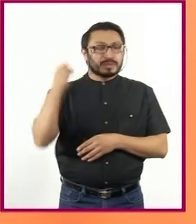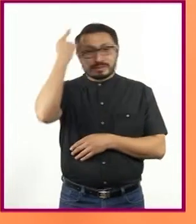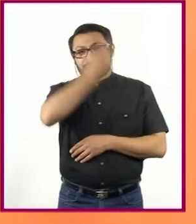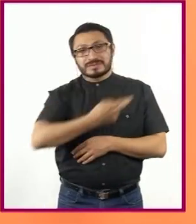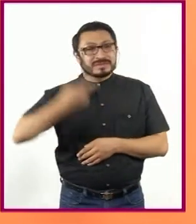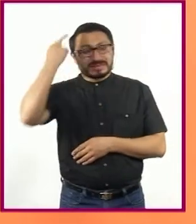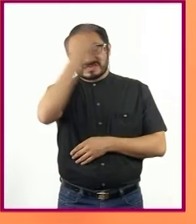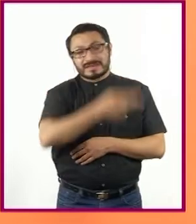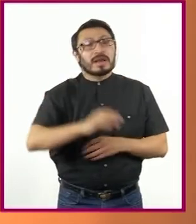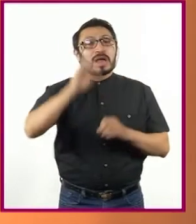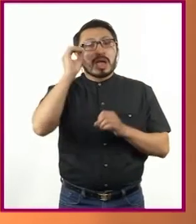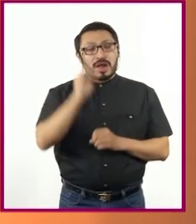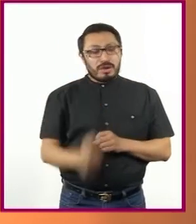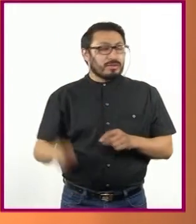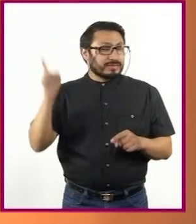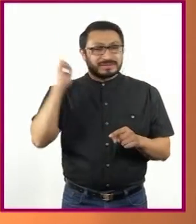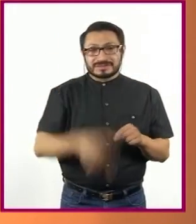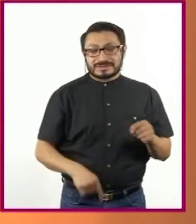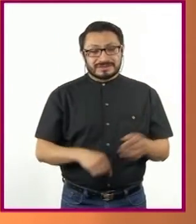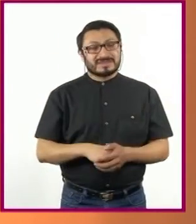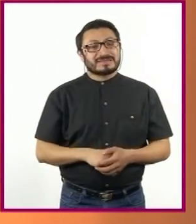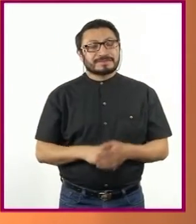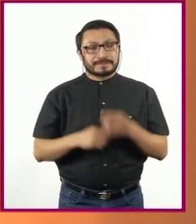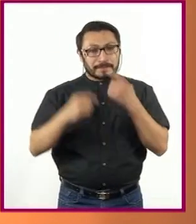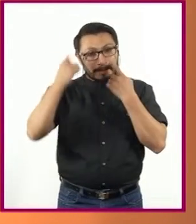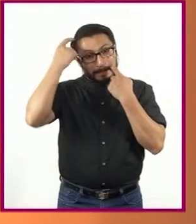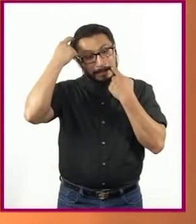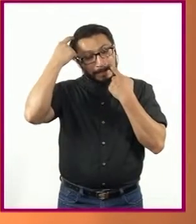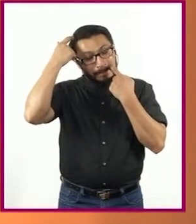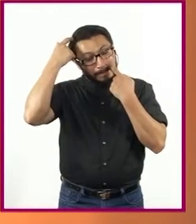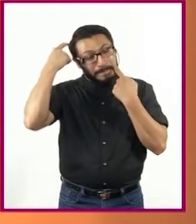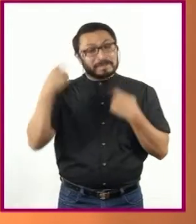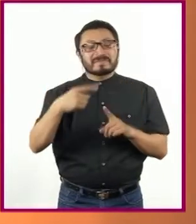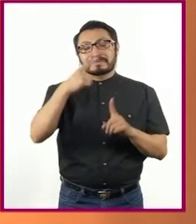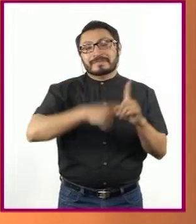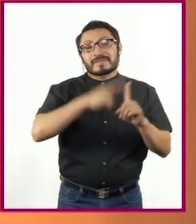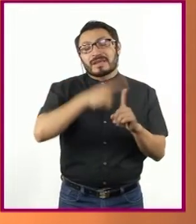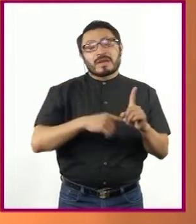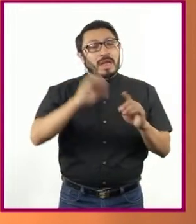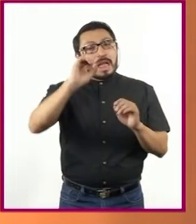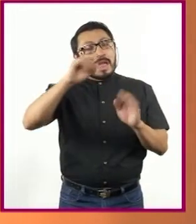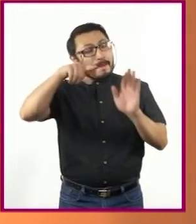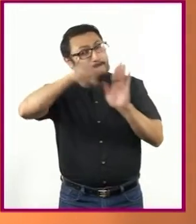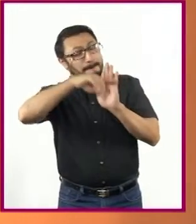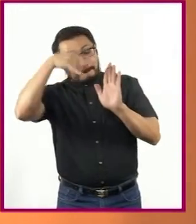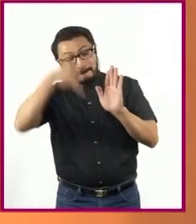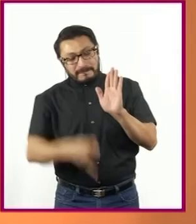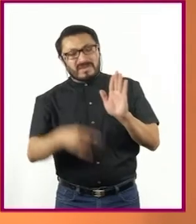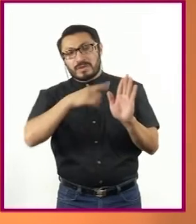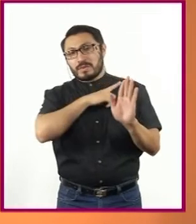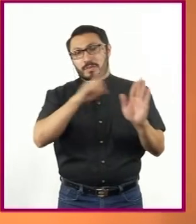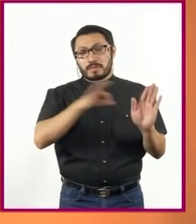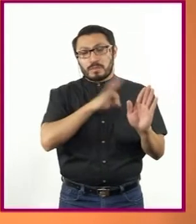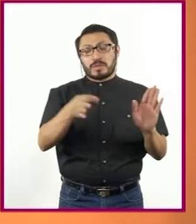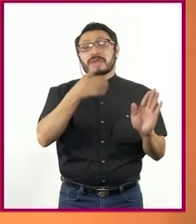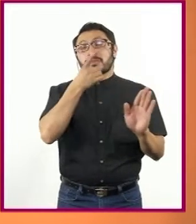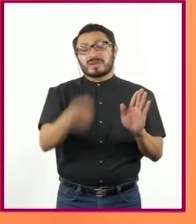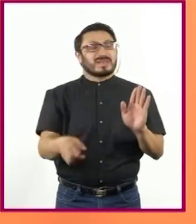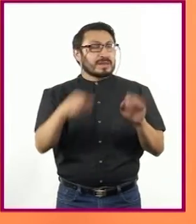o refutarlas. Profesor Víctor, las temperaturas bajo cero las podemos expresar con números